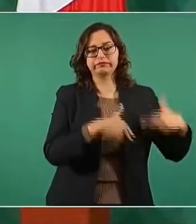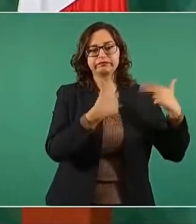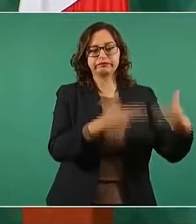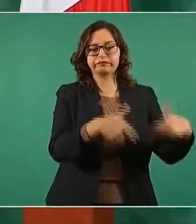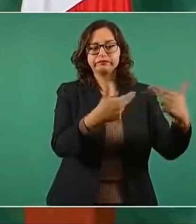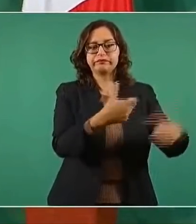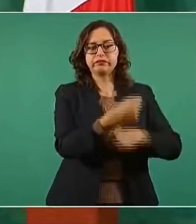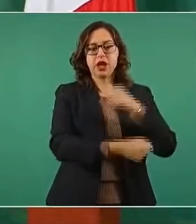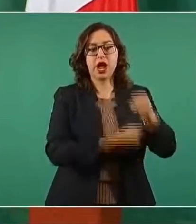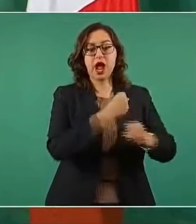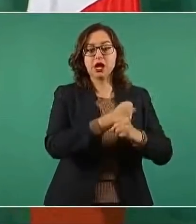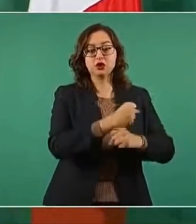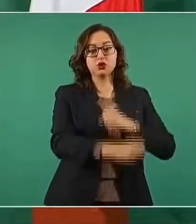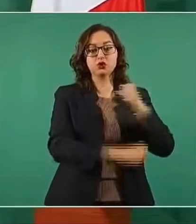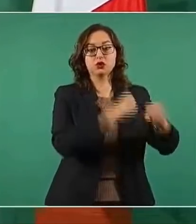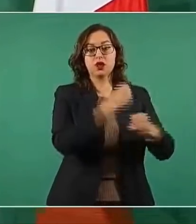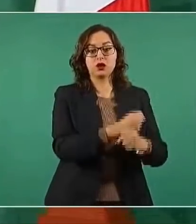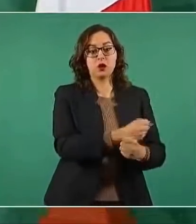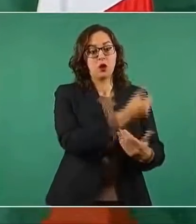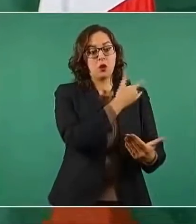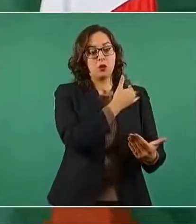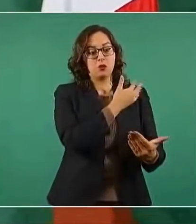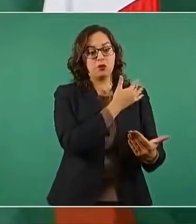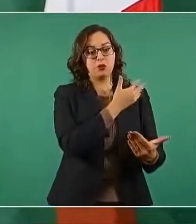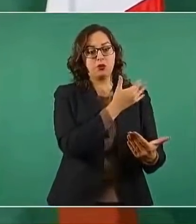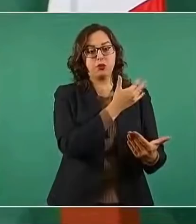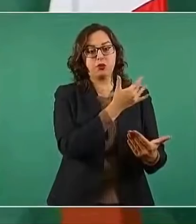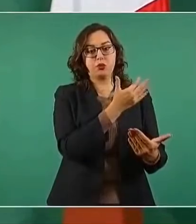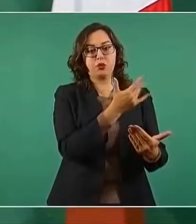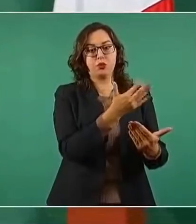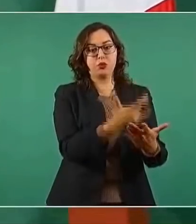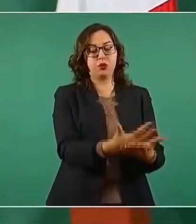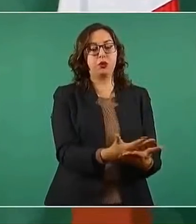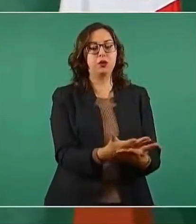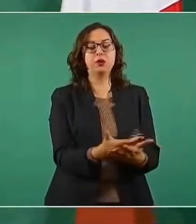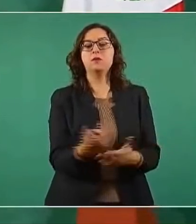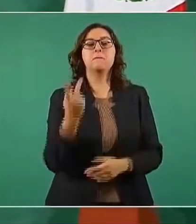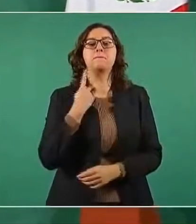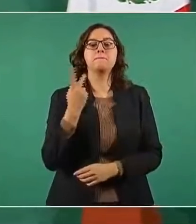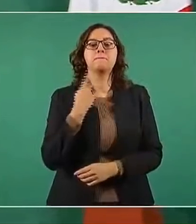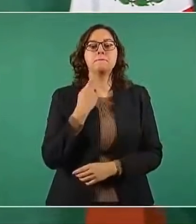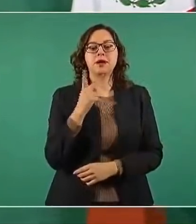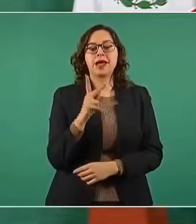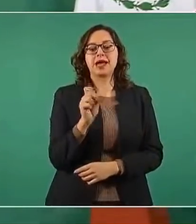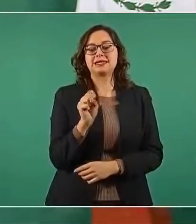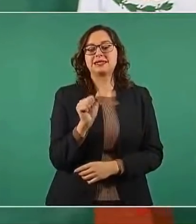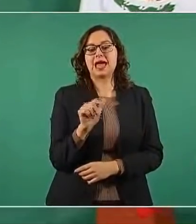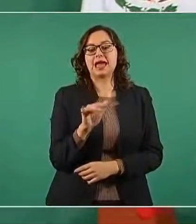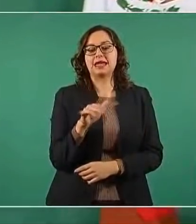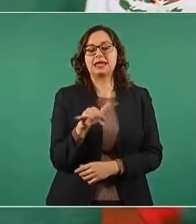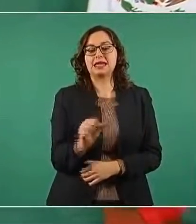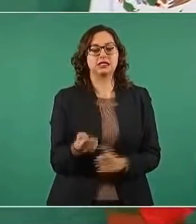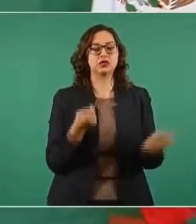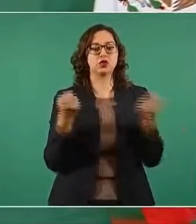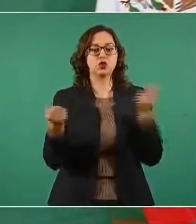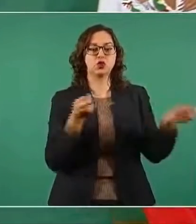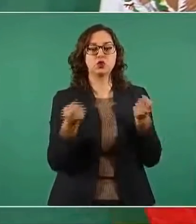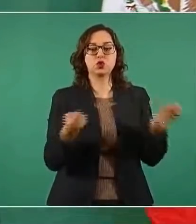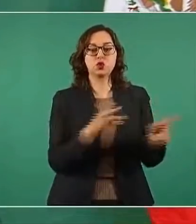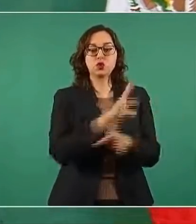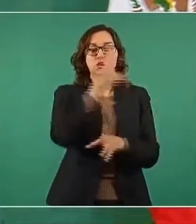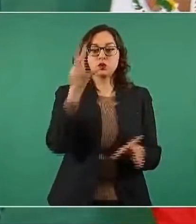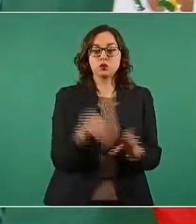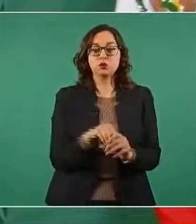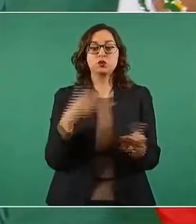Durante mucho tiempo fue el salinismo como política económica. Entonces todo eso es lo que